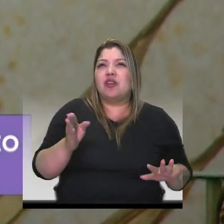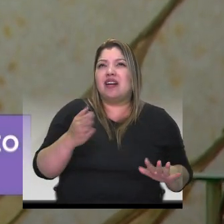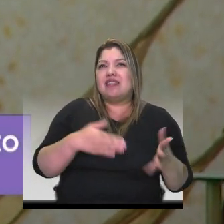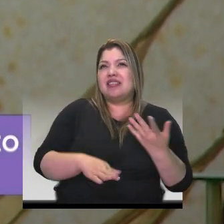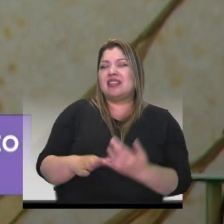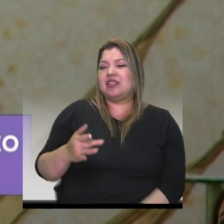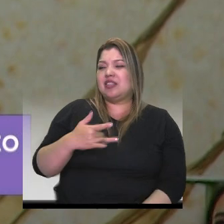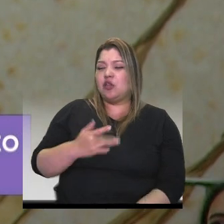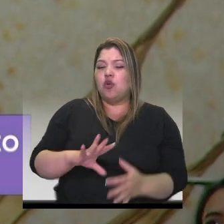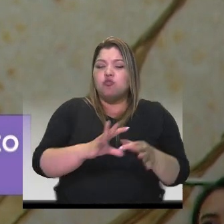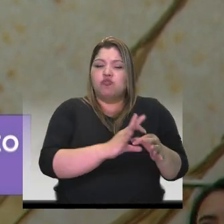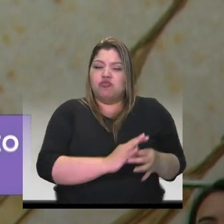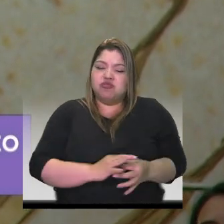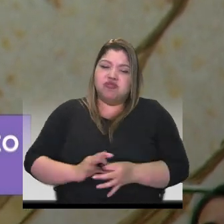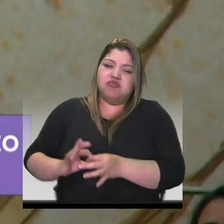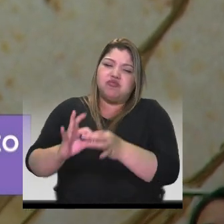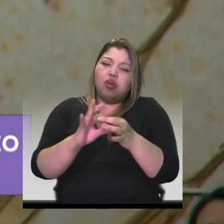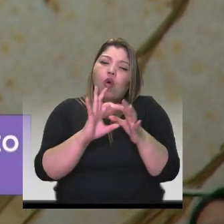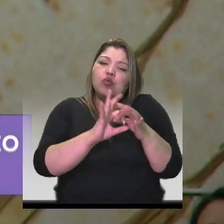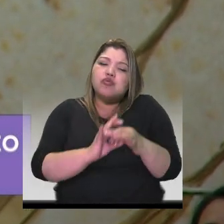fusión, unión, colaboración